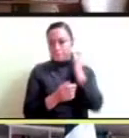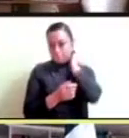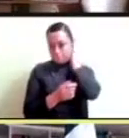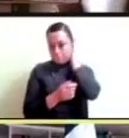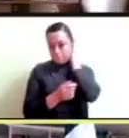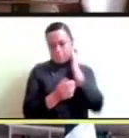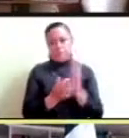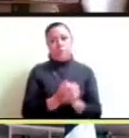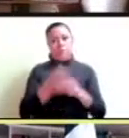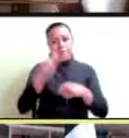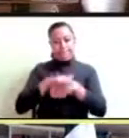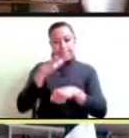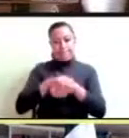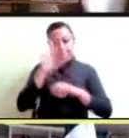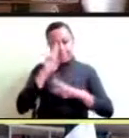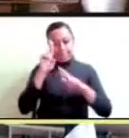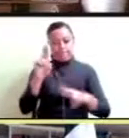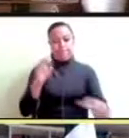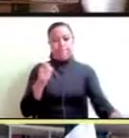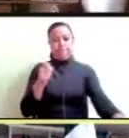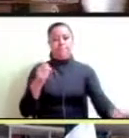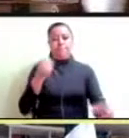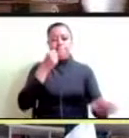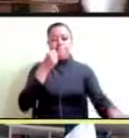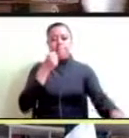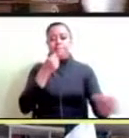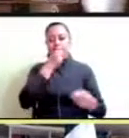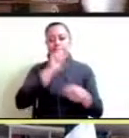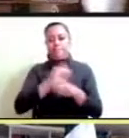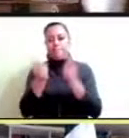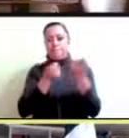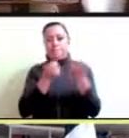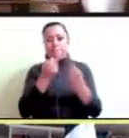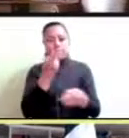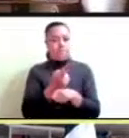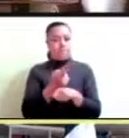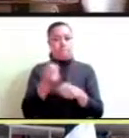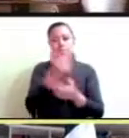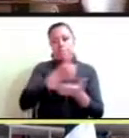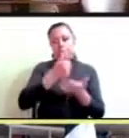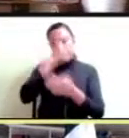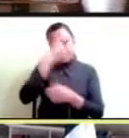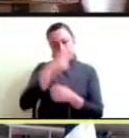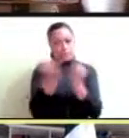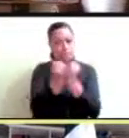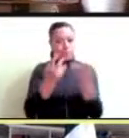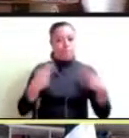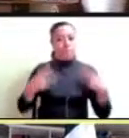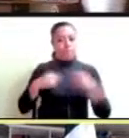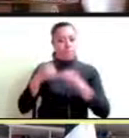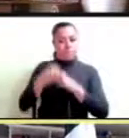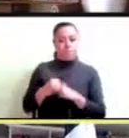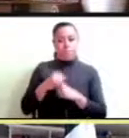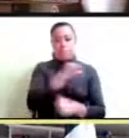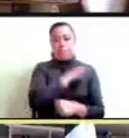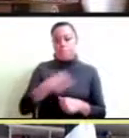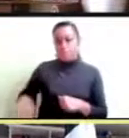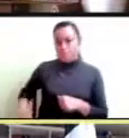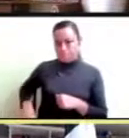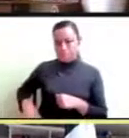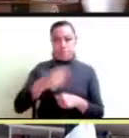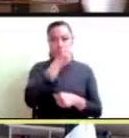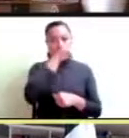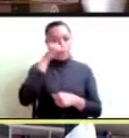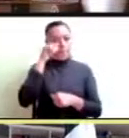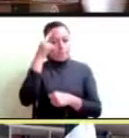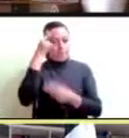por la que se exhorta respetuosamente a la Secretaría de la Contraloría de la Ciudad de México, así como a la persona titular del órgano interno de control de la Alcaldía Benito Juárez, para que remitan a esta soberanía los